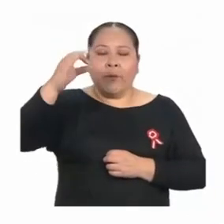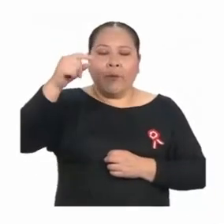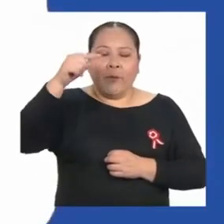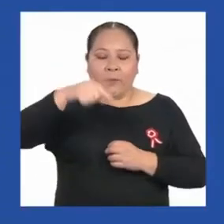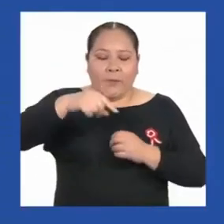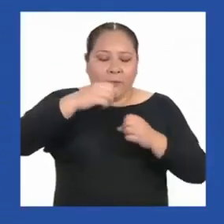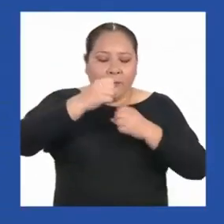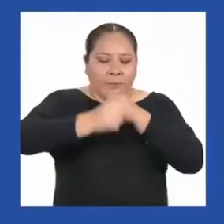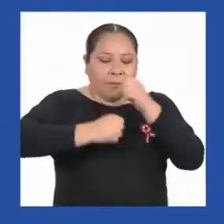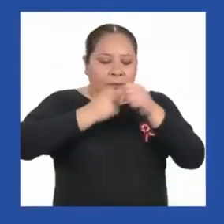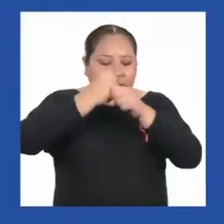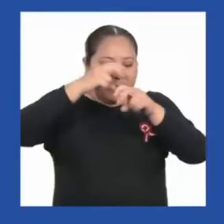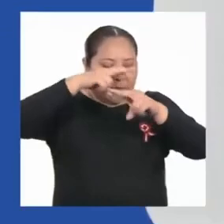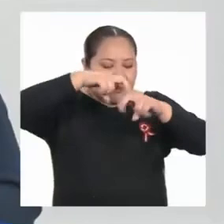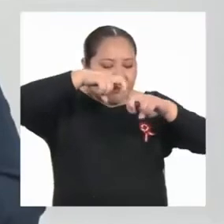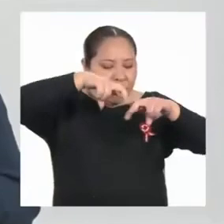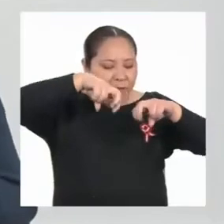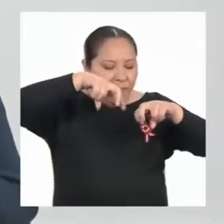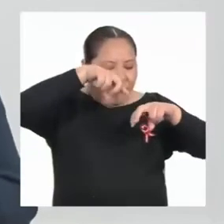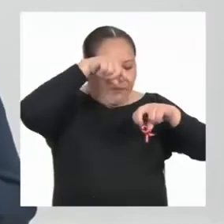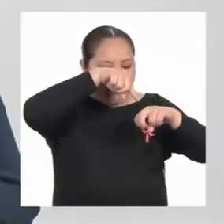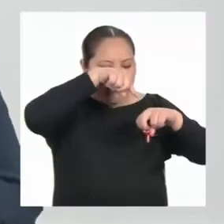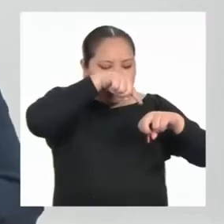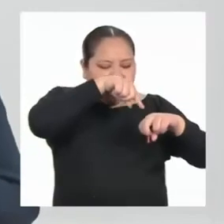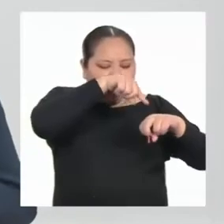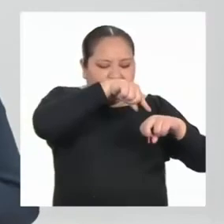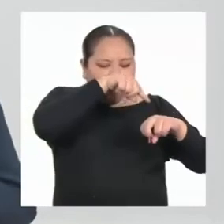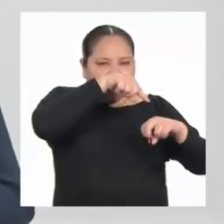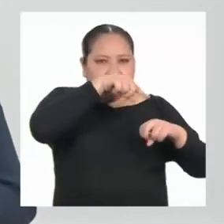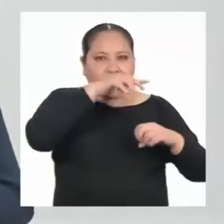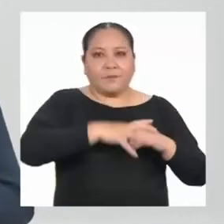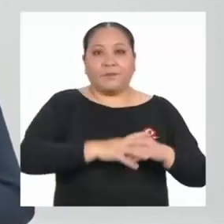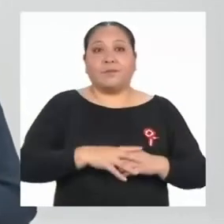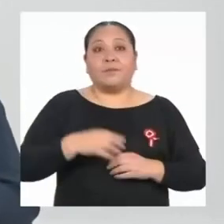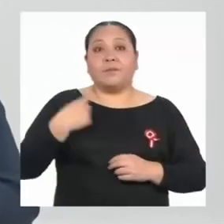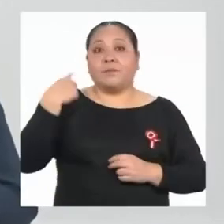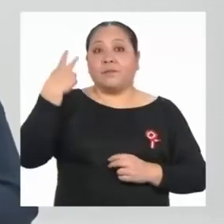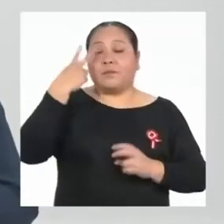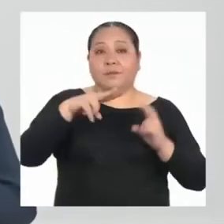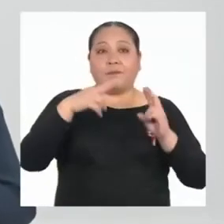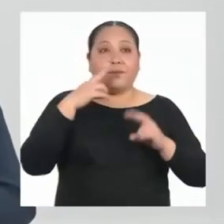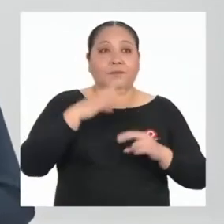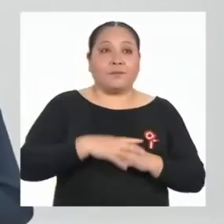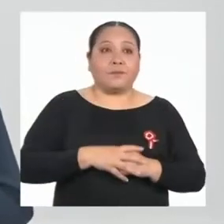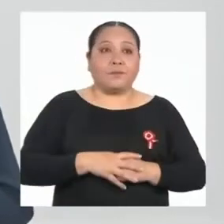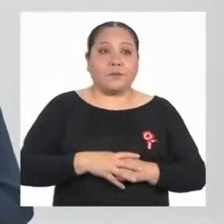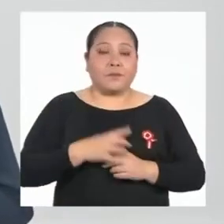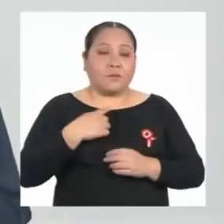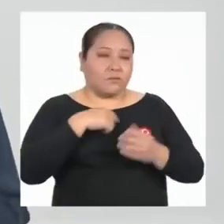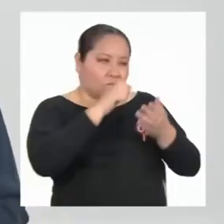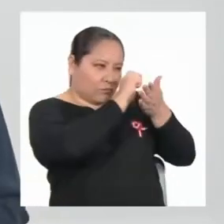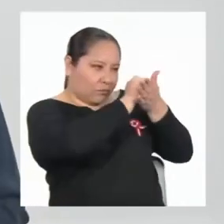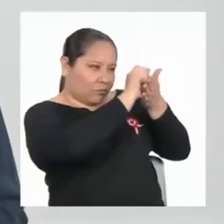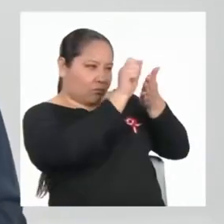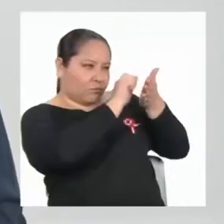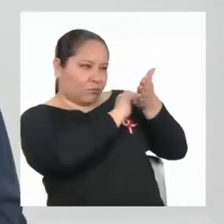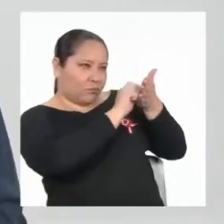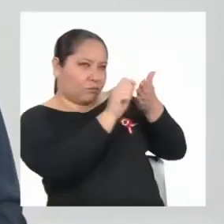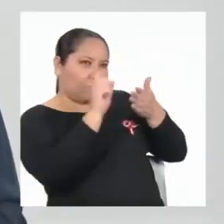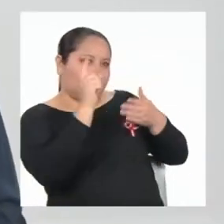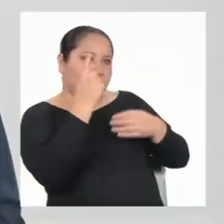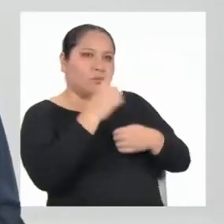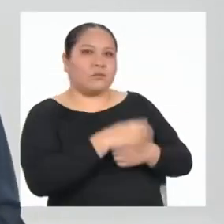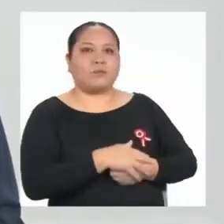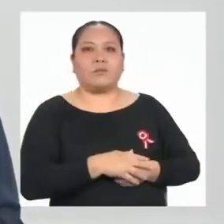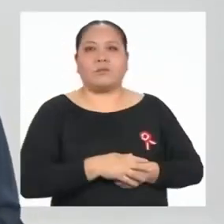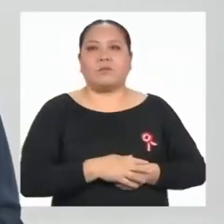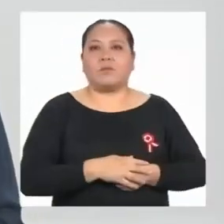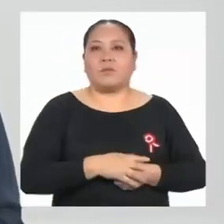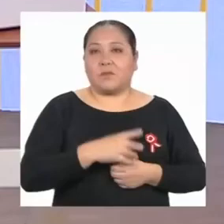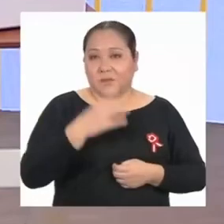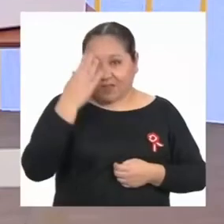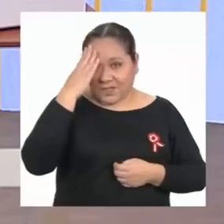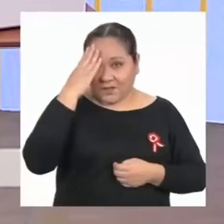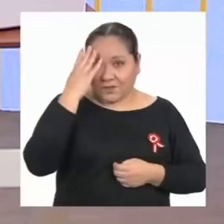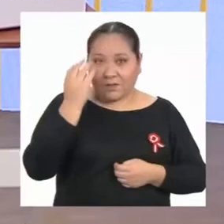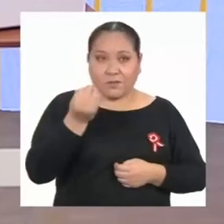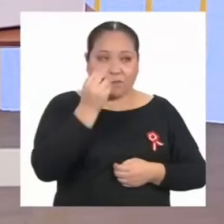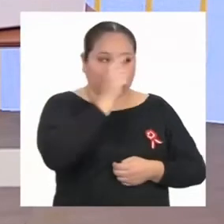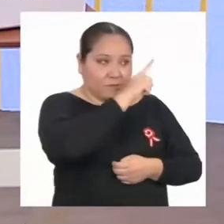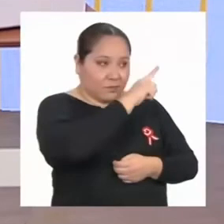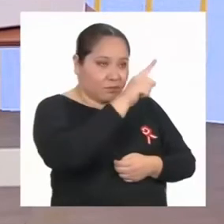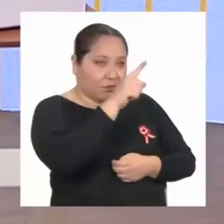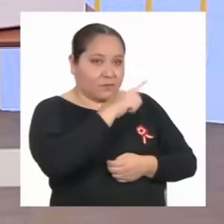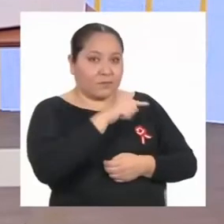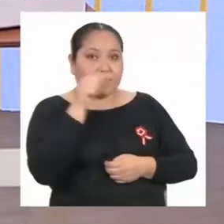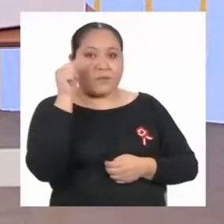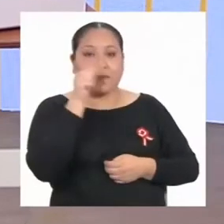científico. Como ven, yo ya he subrayado algo en la primera línea. ¿Saben por qué lo hice?